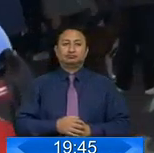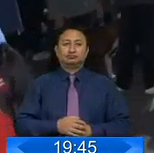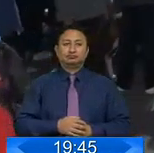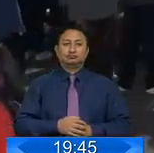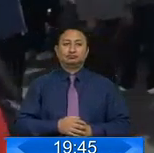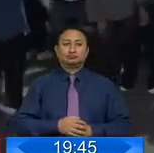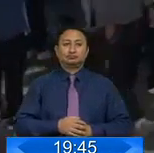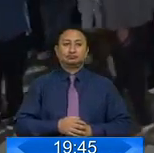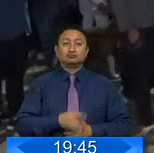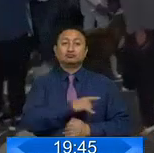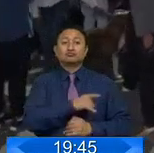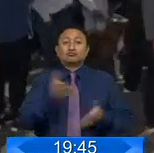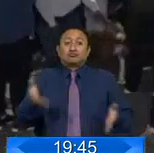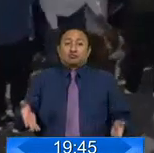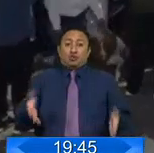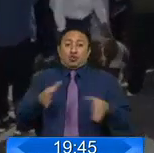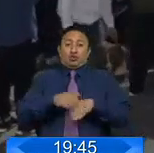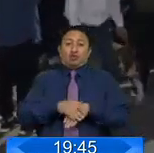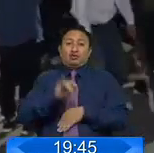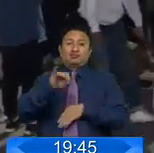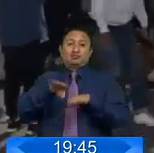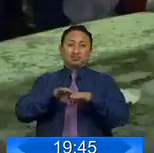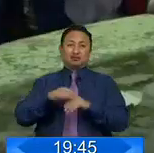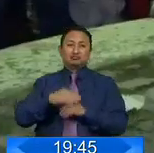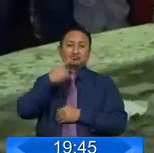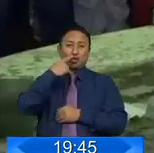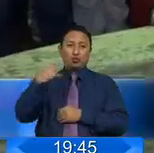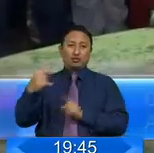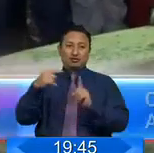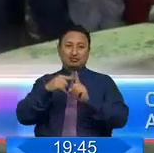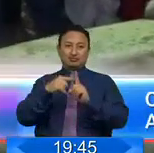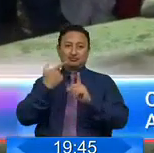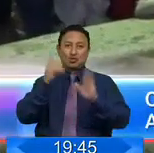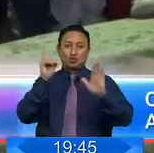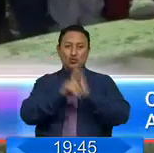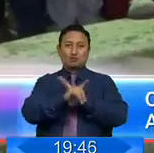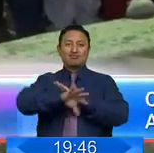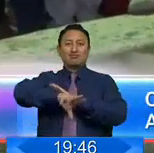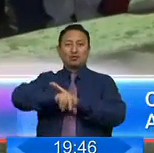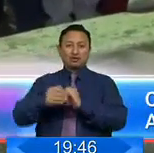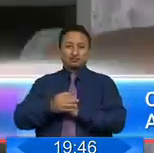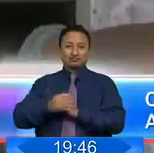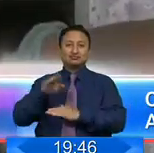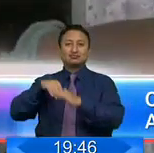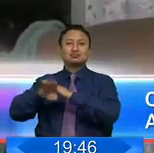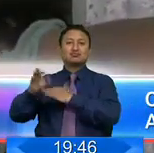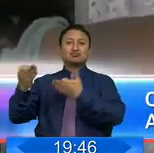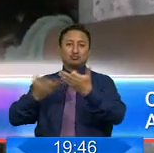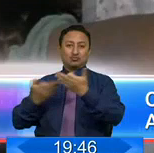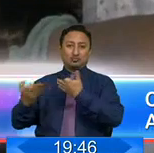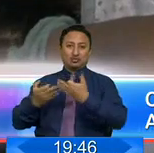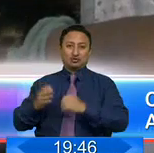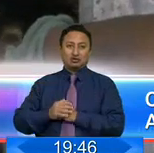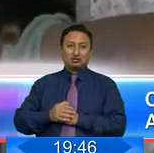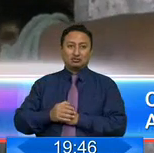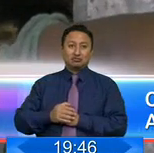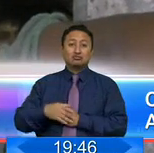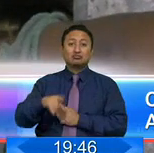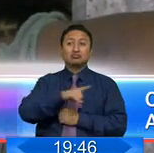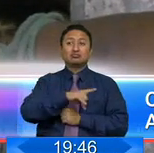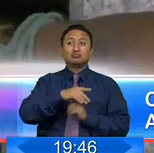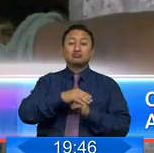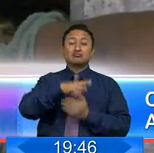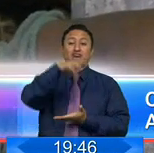En Otavalo, provincia de Imbabura, un hombre sospechoso de robar fue capturado por la comunidad. El hombre que habría llegado desde el cantón de